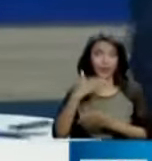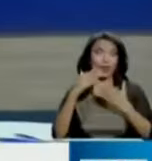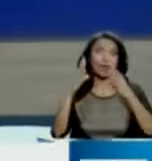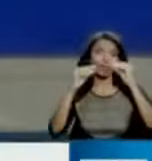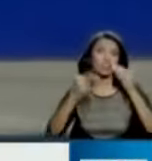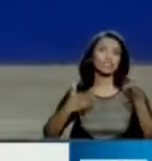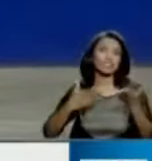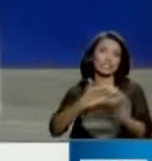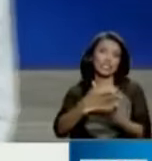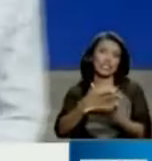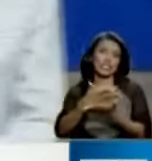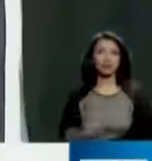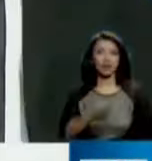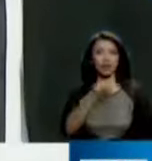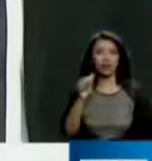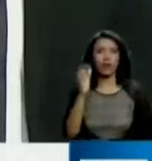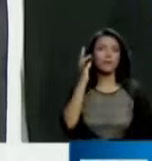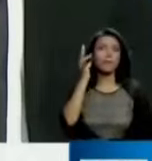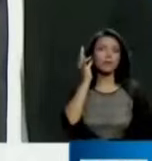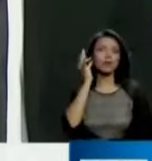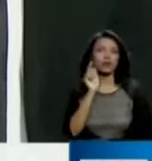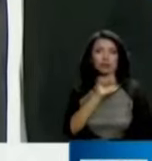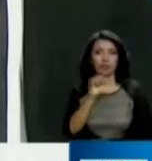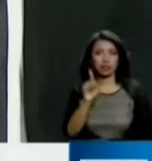tecnicismo, finalmente lo sacan de este